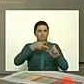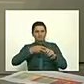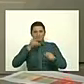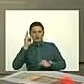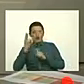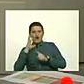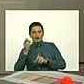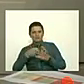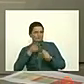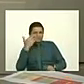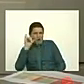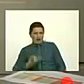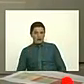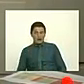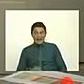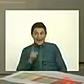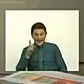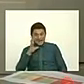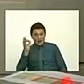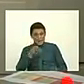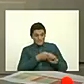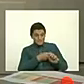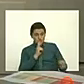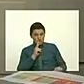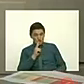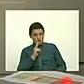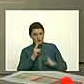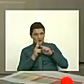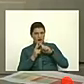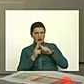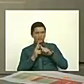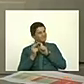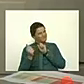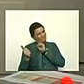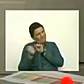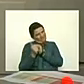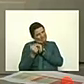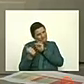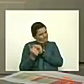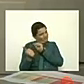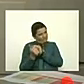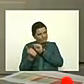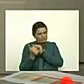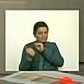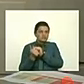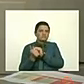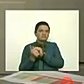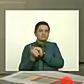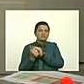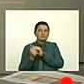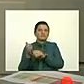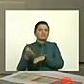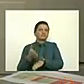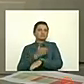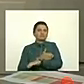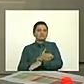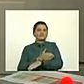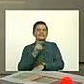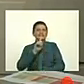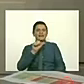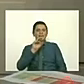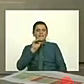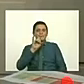Y tiene una amistad estrecha con quien era su responsable en ese momento en la administración Samuel Moreno,